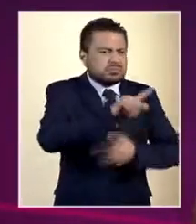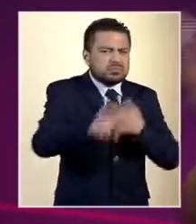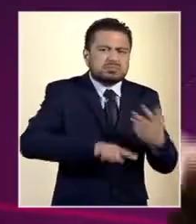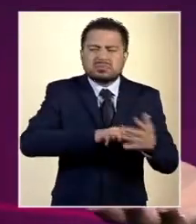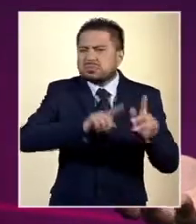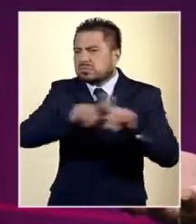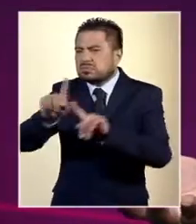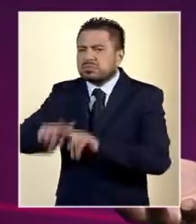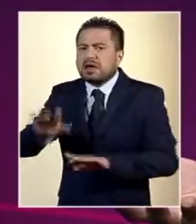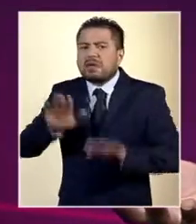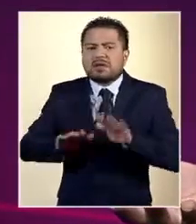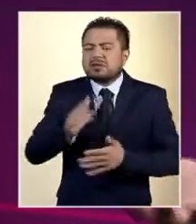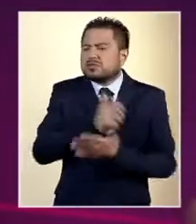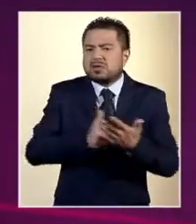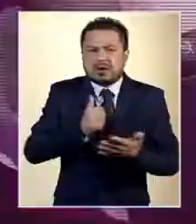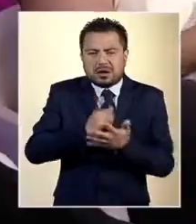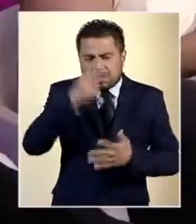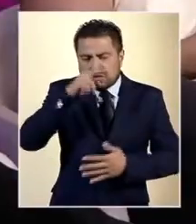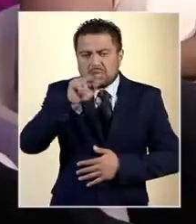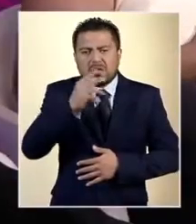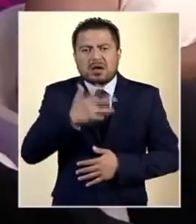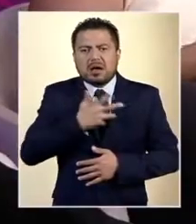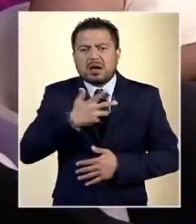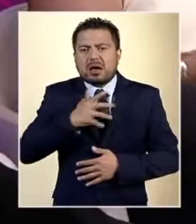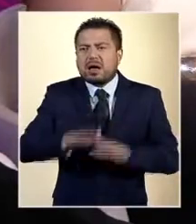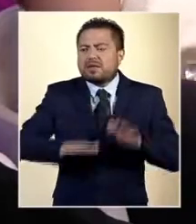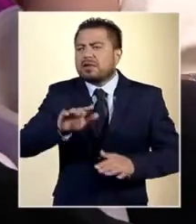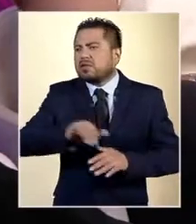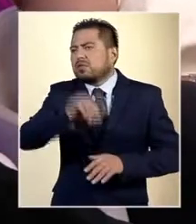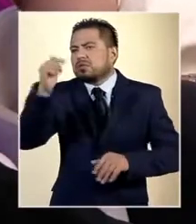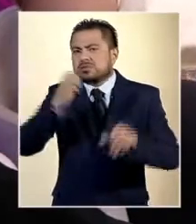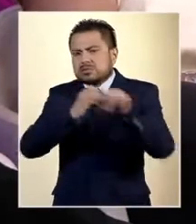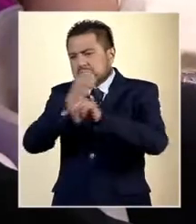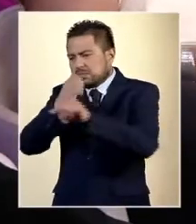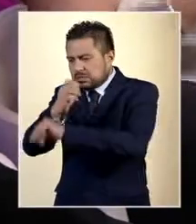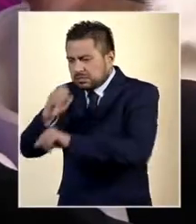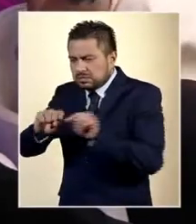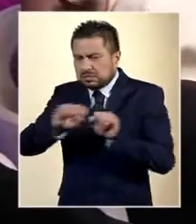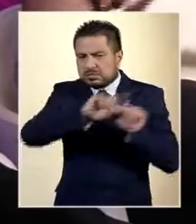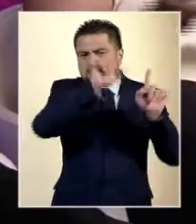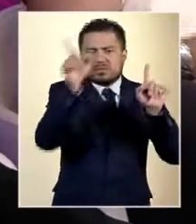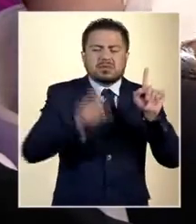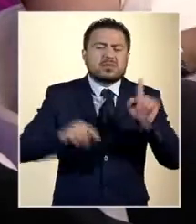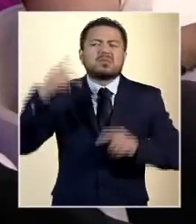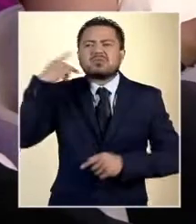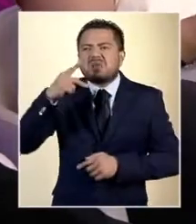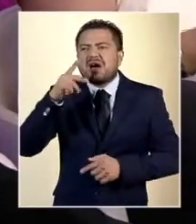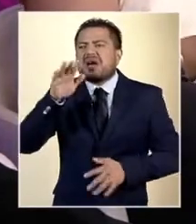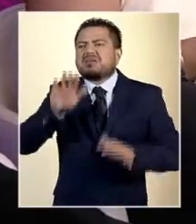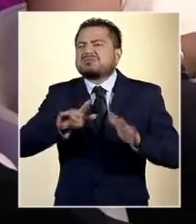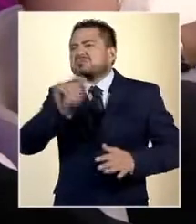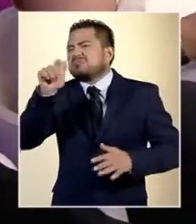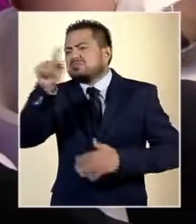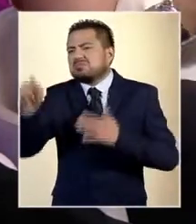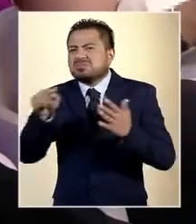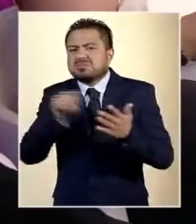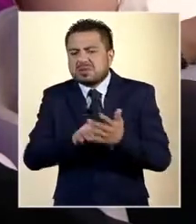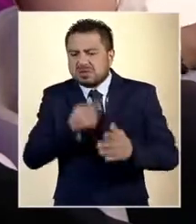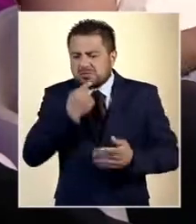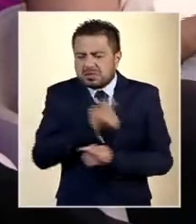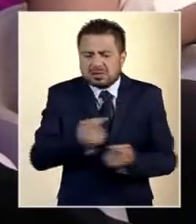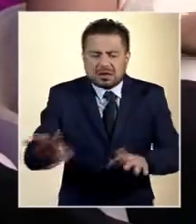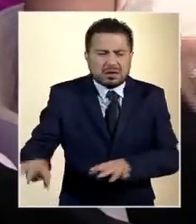veces no están en la Ciudad de México, a veces están en otros estados de la República, en Puebla, en otros sitios. Llevamos a los